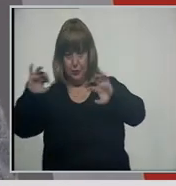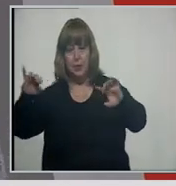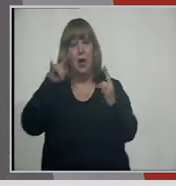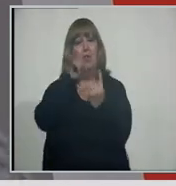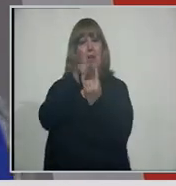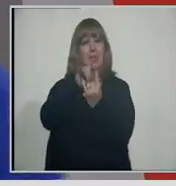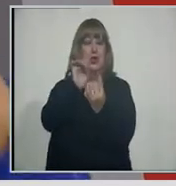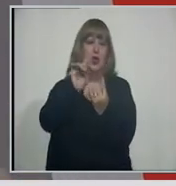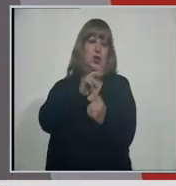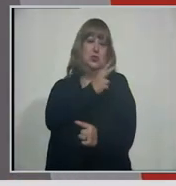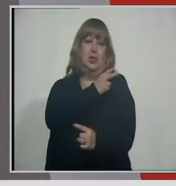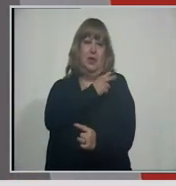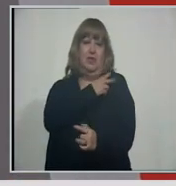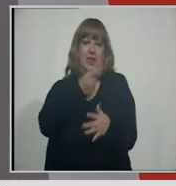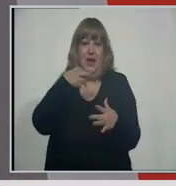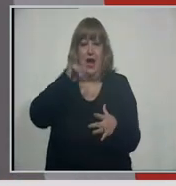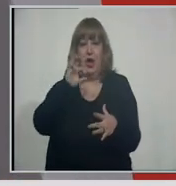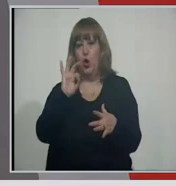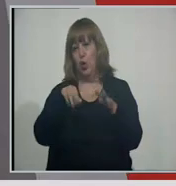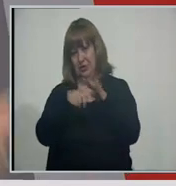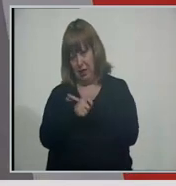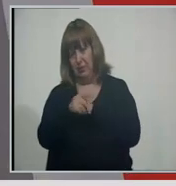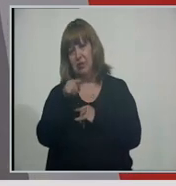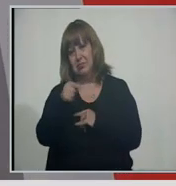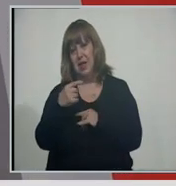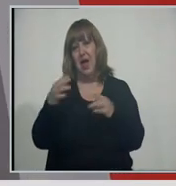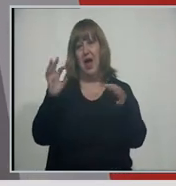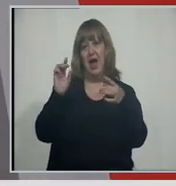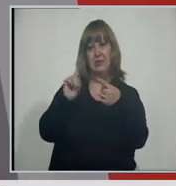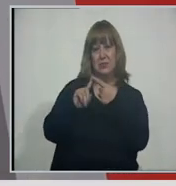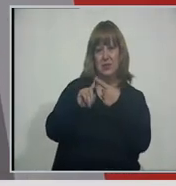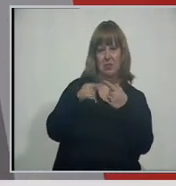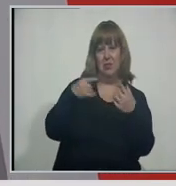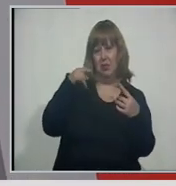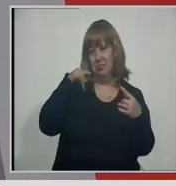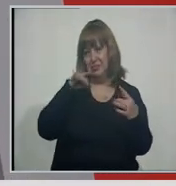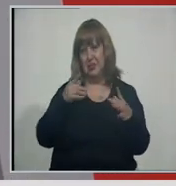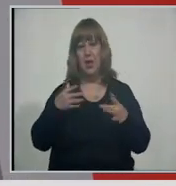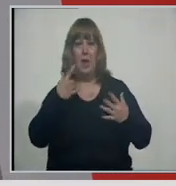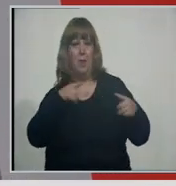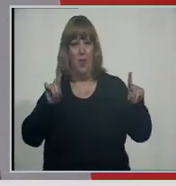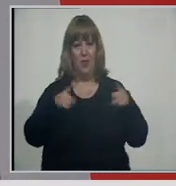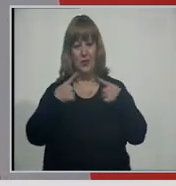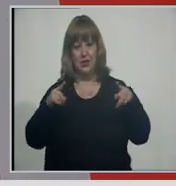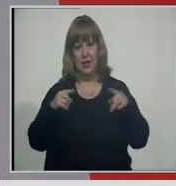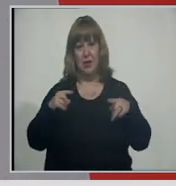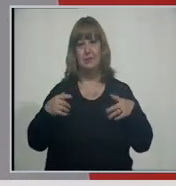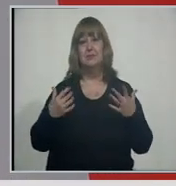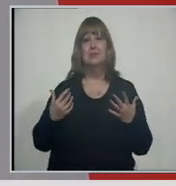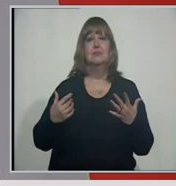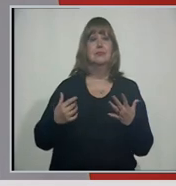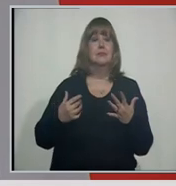jefe del narcotráfico y asocio el vampirismo con la droga y esa música maravillosa no de ángel